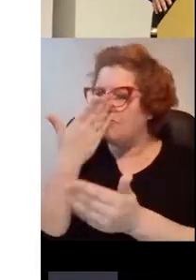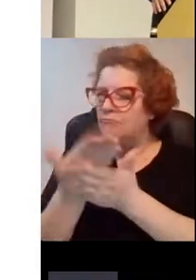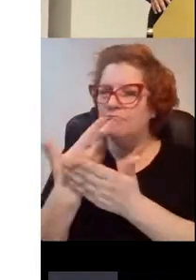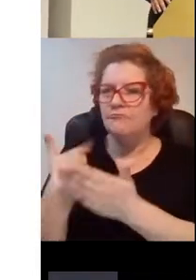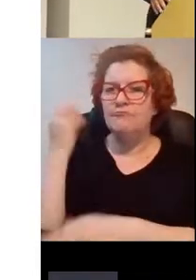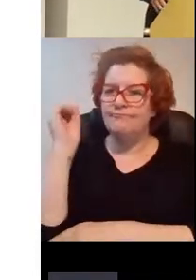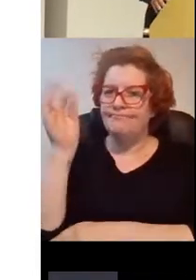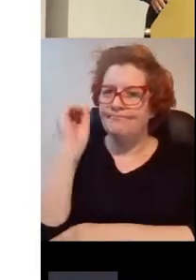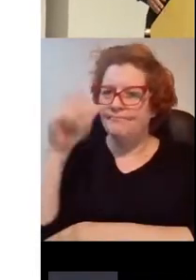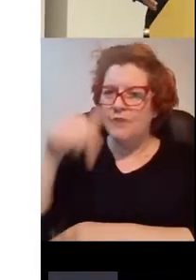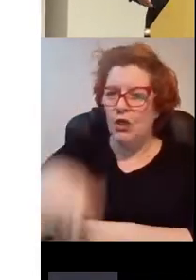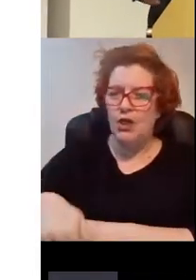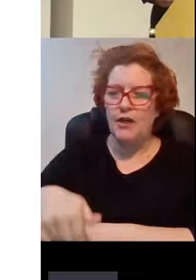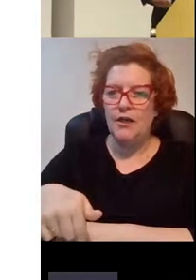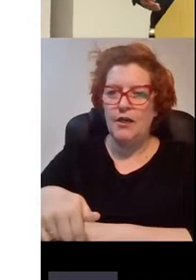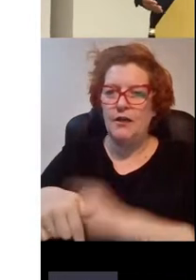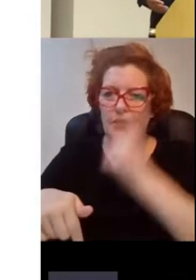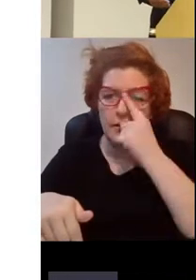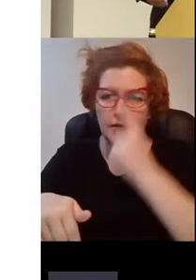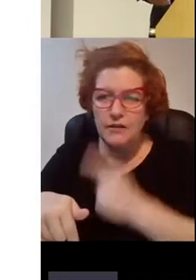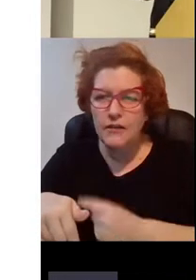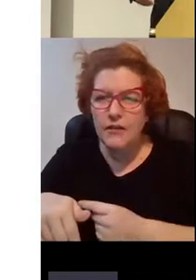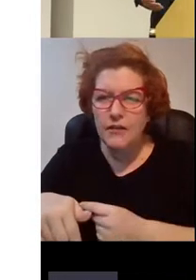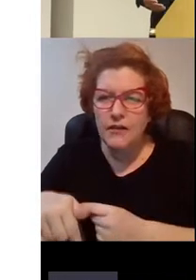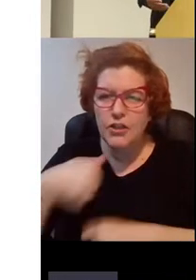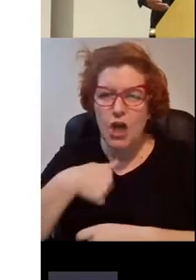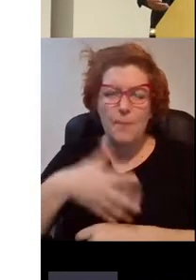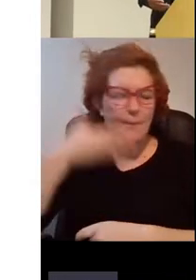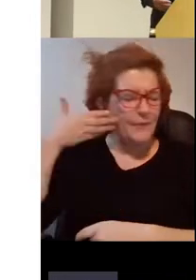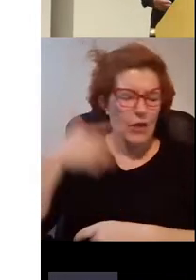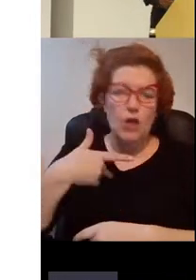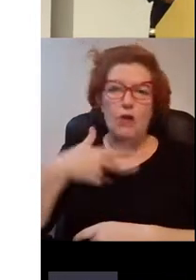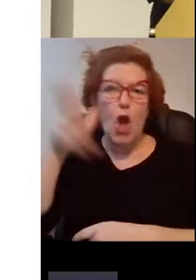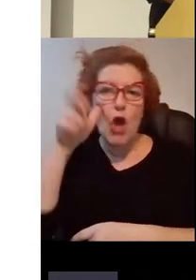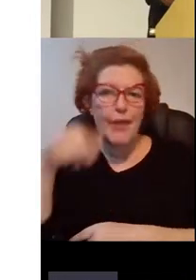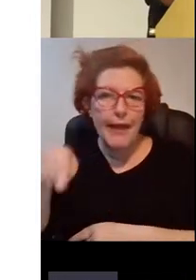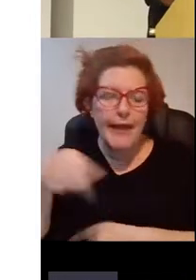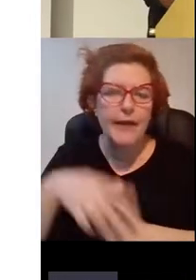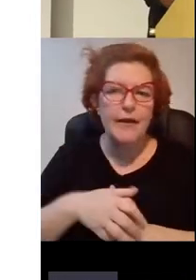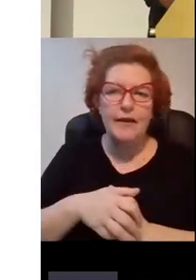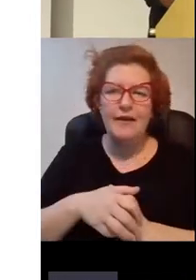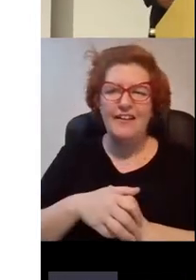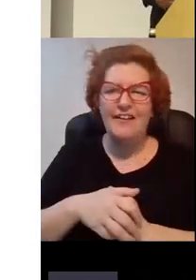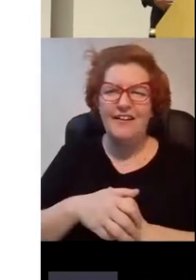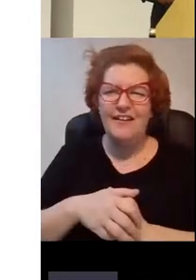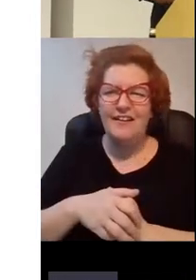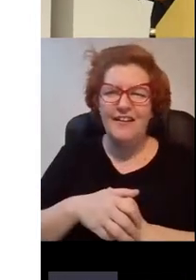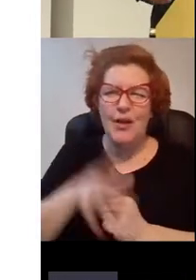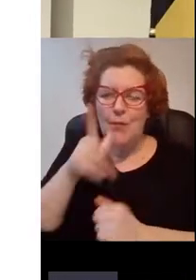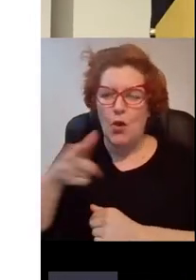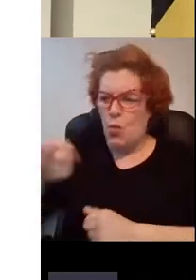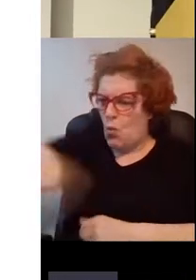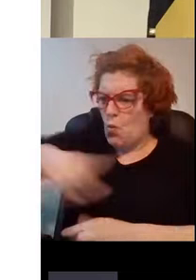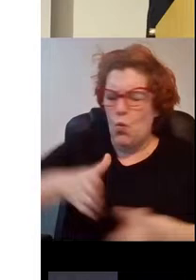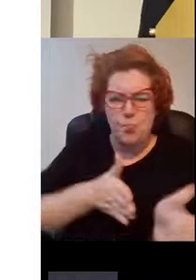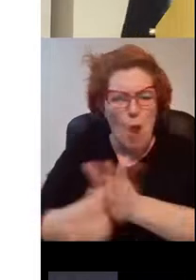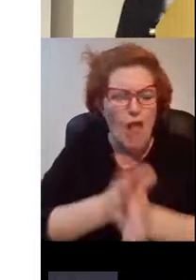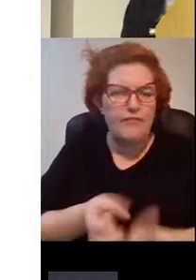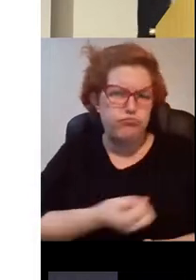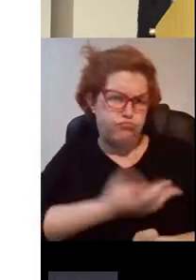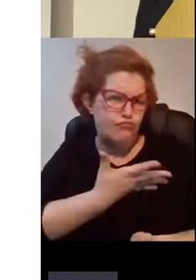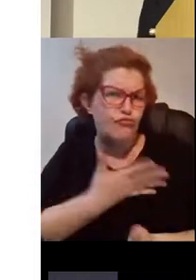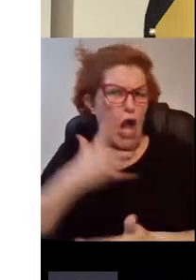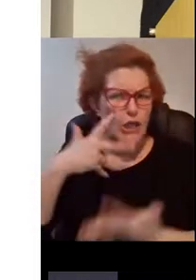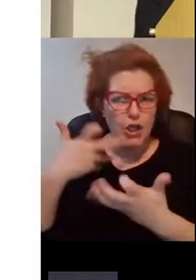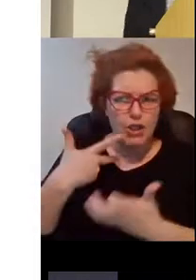estar un poco cerrando, tengo también el privilegio de escucharlos, pues toda la pasión que le ponen a eso, y yo creo que Vicente,